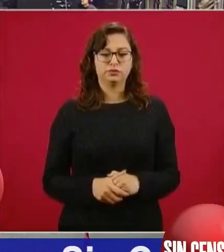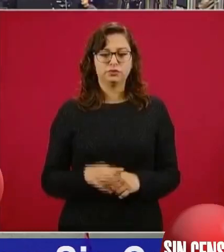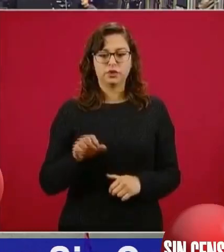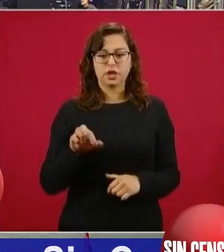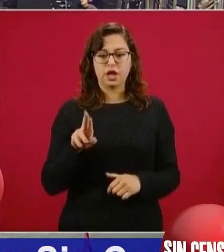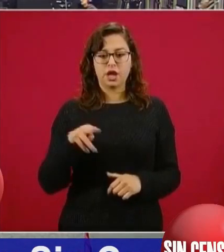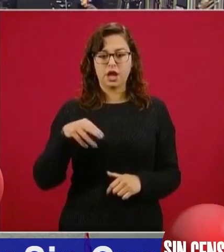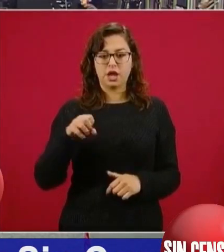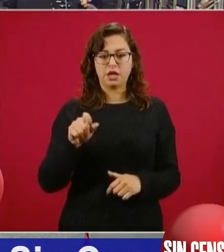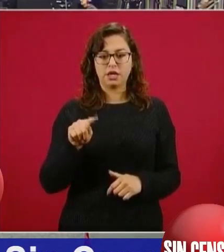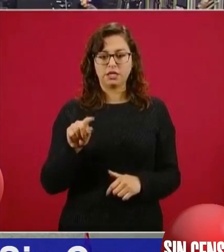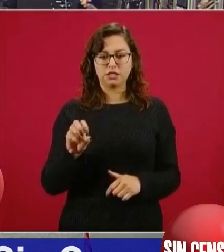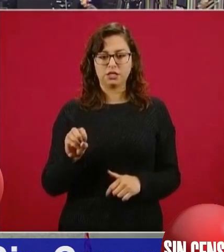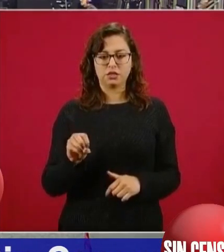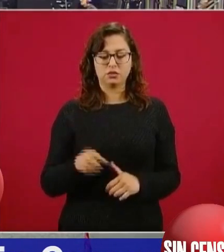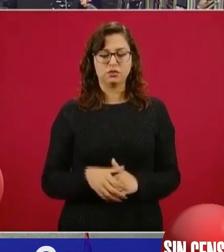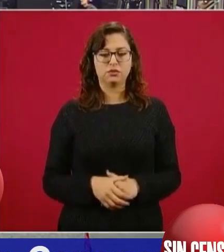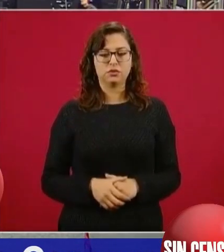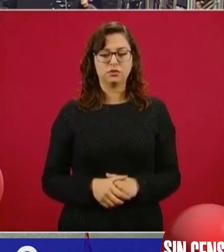Ernesto.